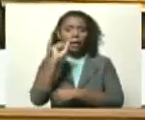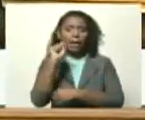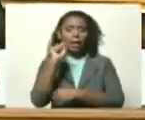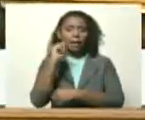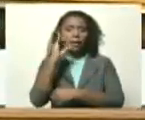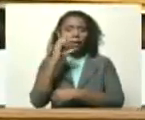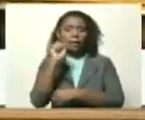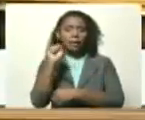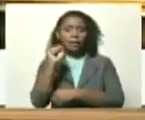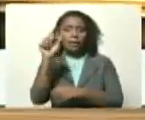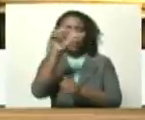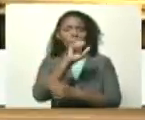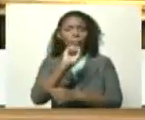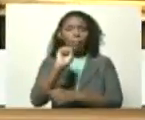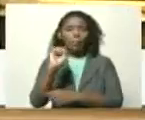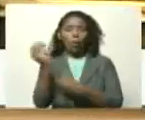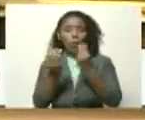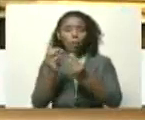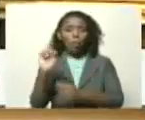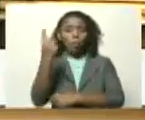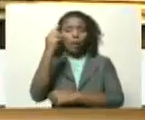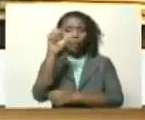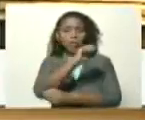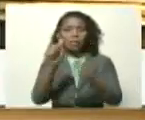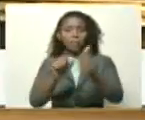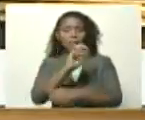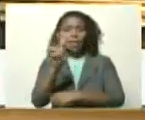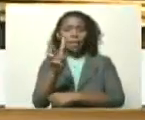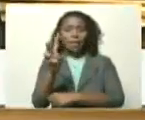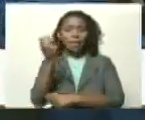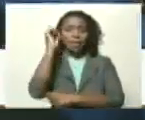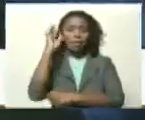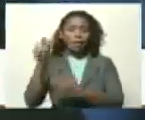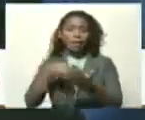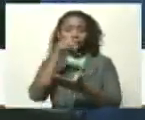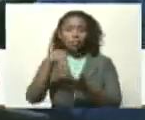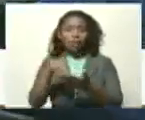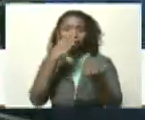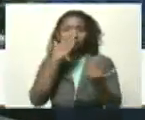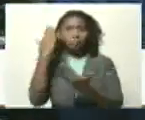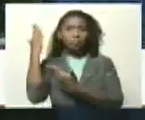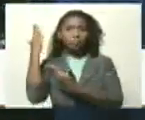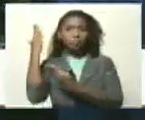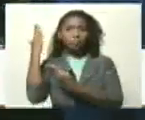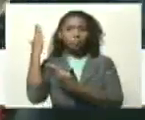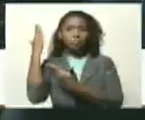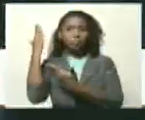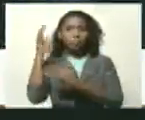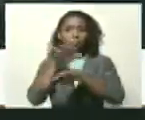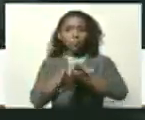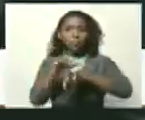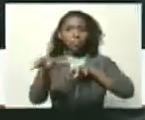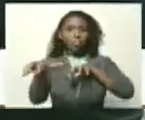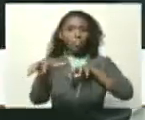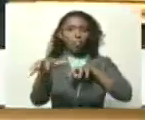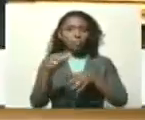Valera Rangel como primera vicepresidente de la Asamblea Nacional, hacerlo con la señal de